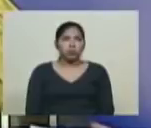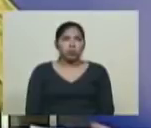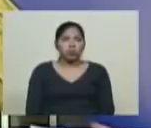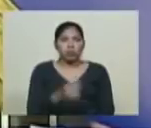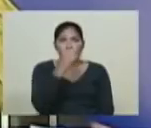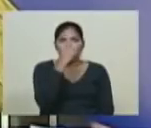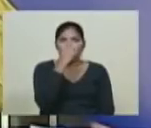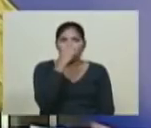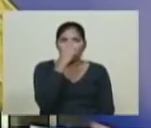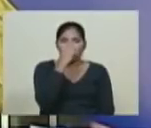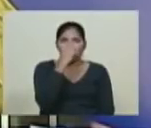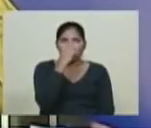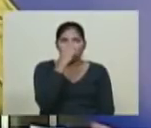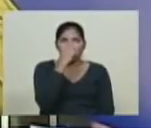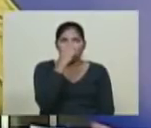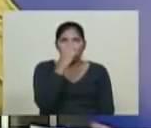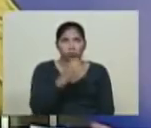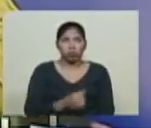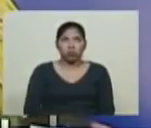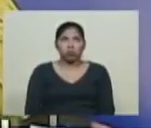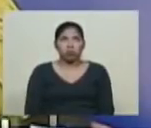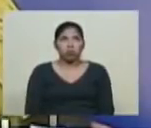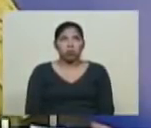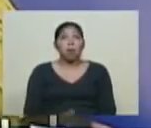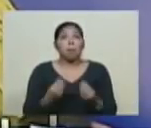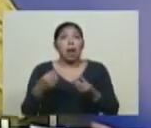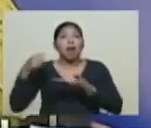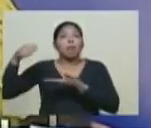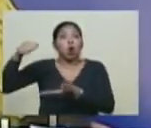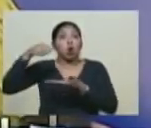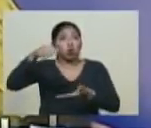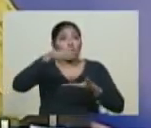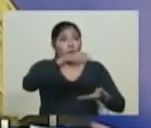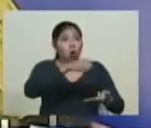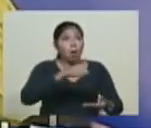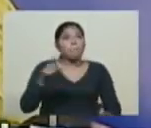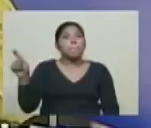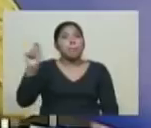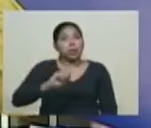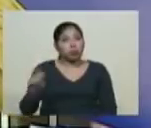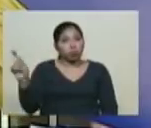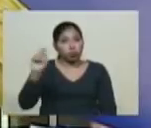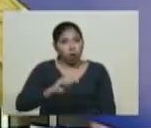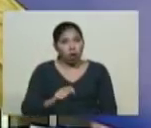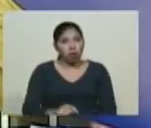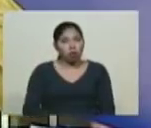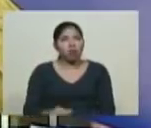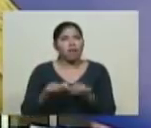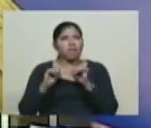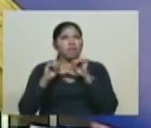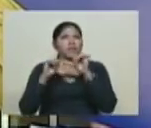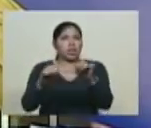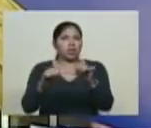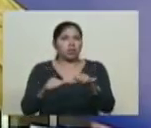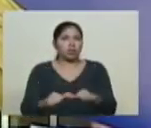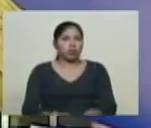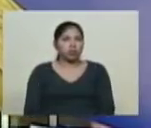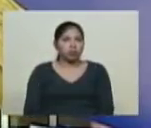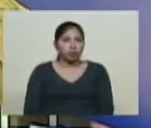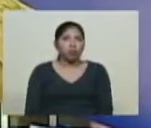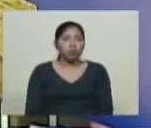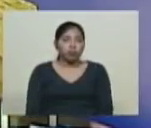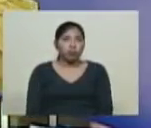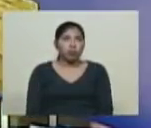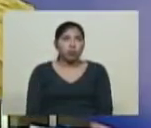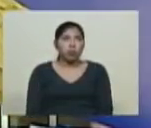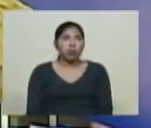tratamiento. Incorporarlos al bono mensual, fijo, permanente, de la misión José Gregorio Hernández.